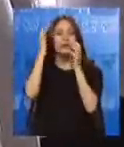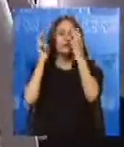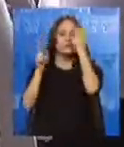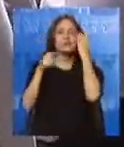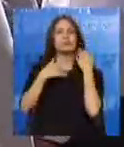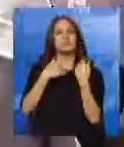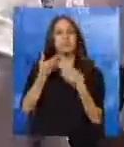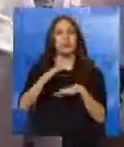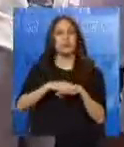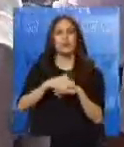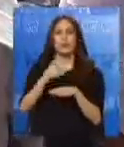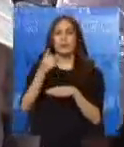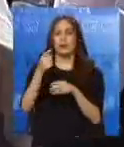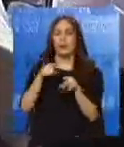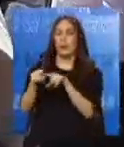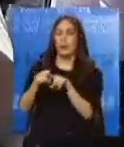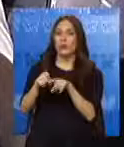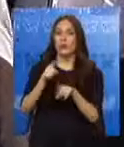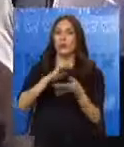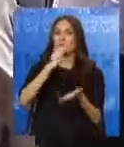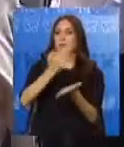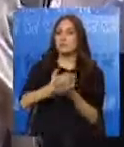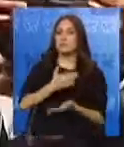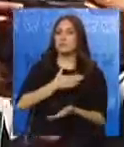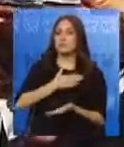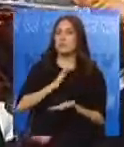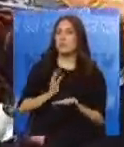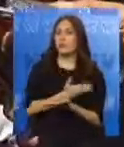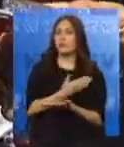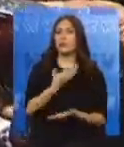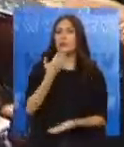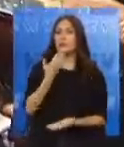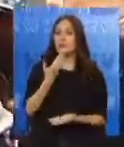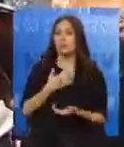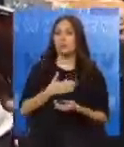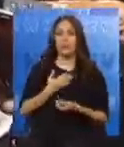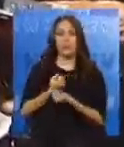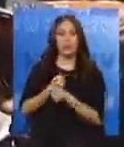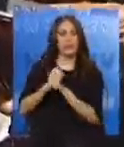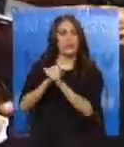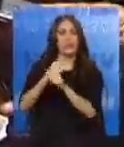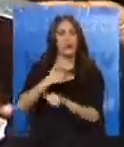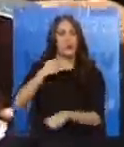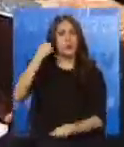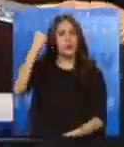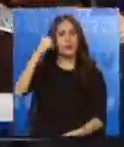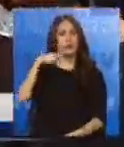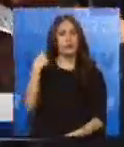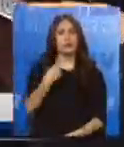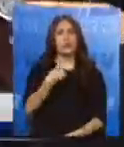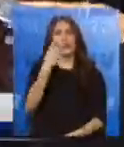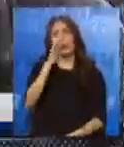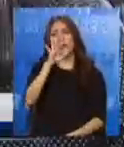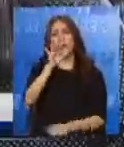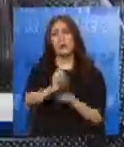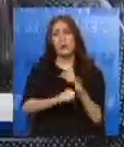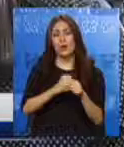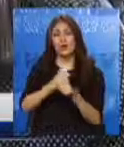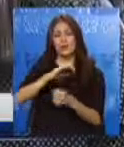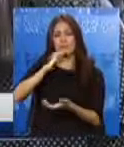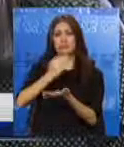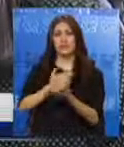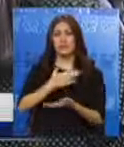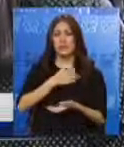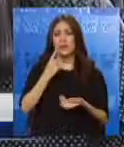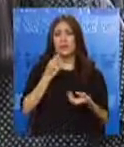redistribución de frecuencias pueda quedarse sin su espacio en el dial. A defender lo que consideramos un derecho adquirido durante 45 años. Sin embargo, Ana